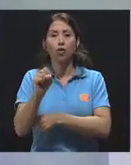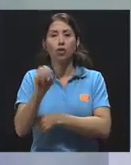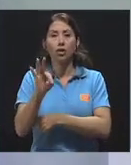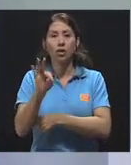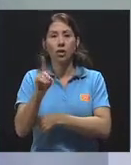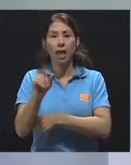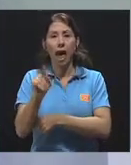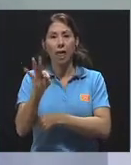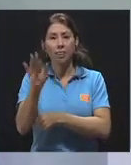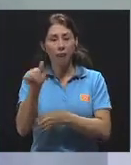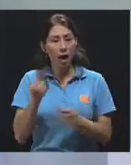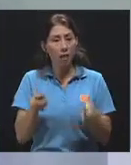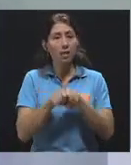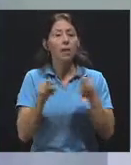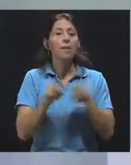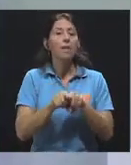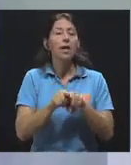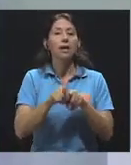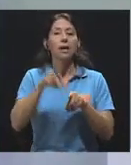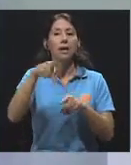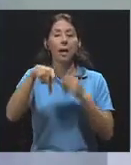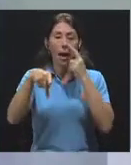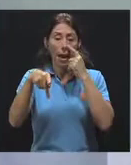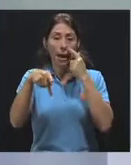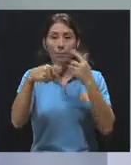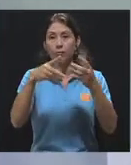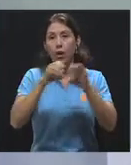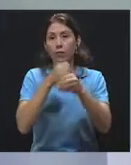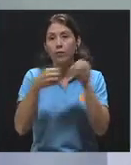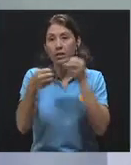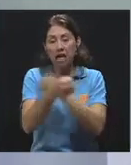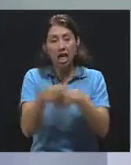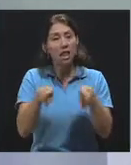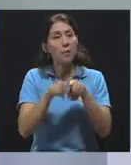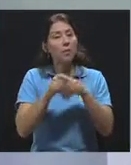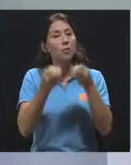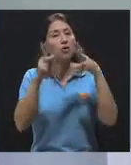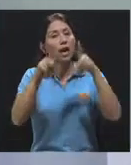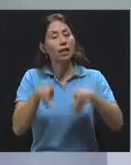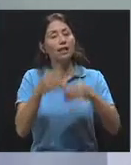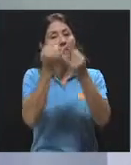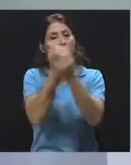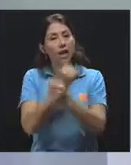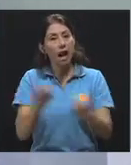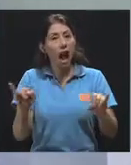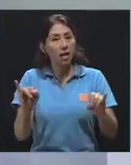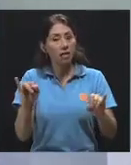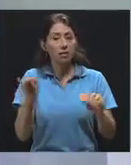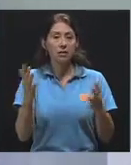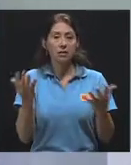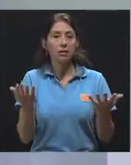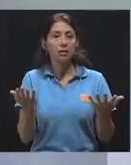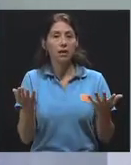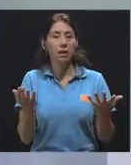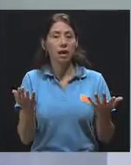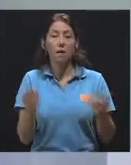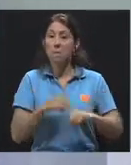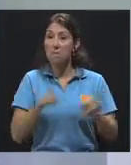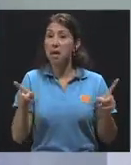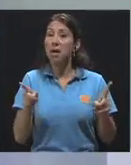postdata, en postproductoras de agencias, mucha gente siendo freelance, como comentaba